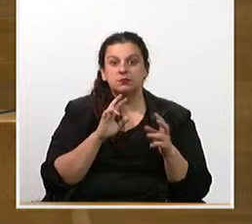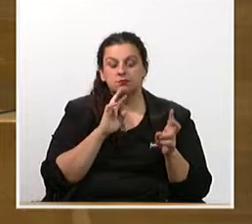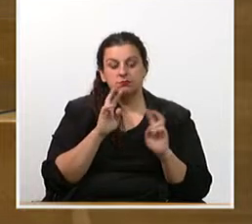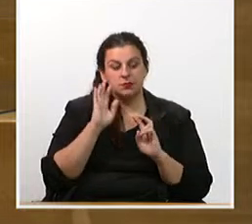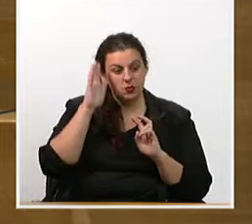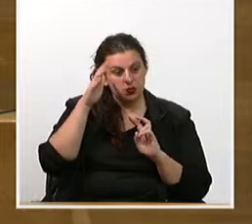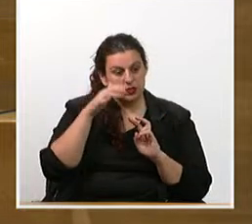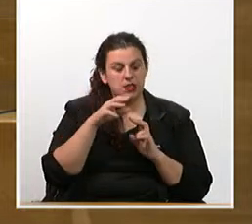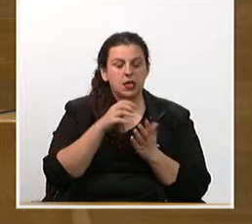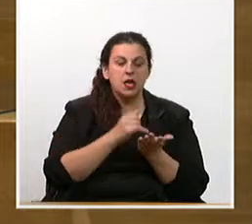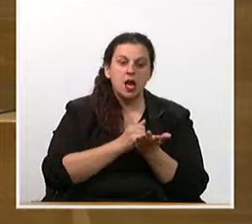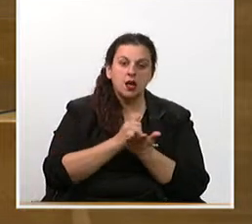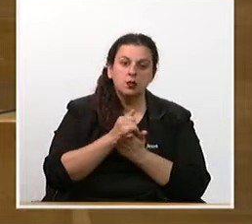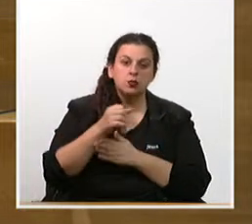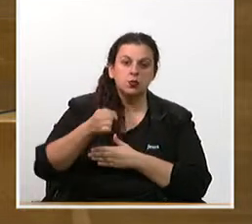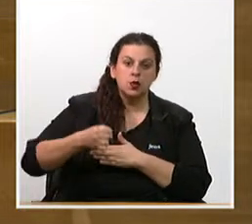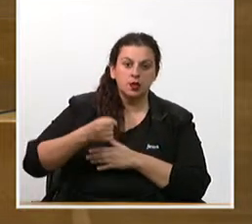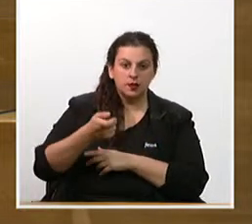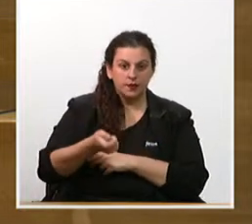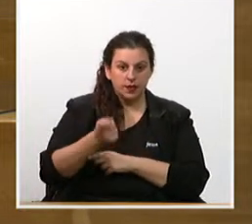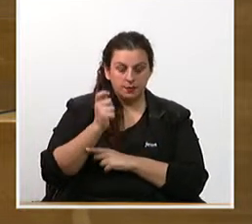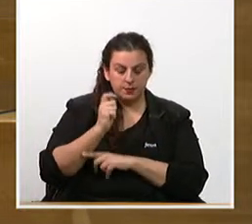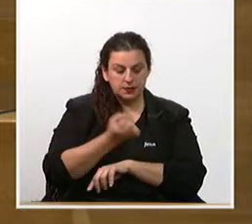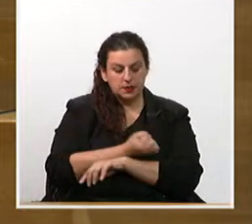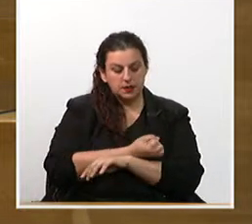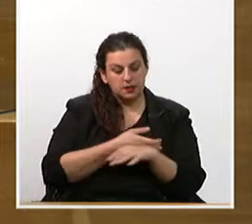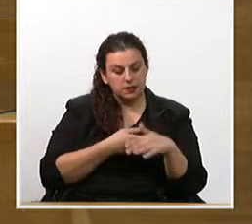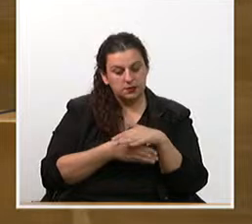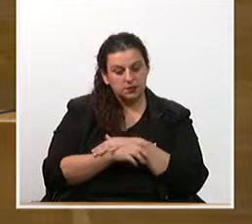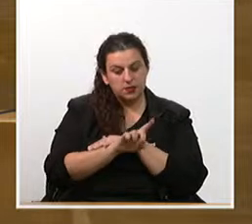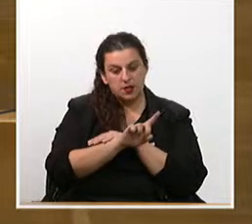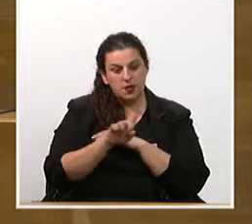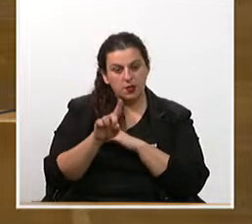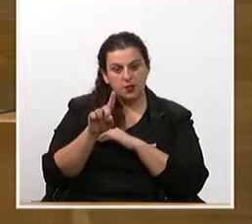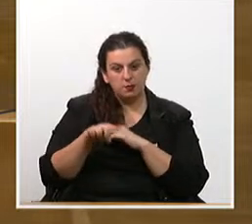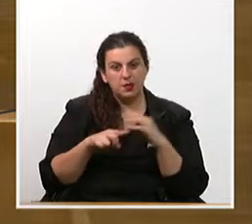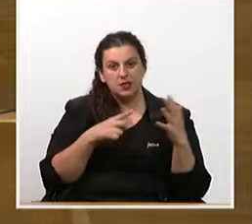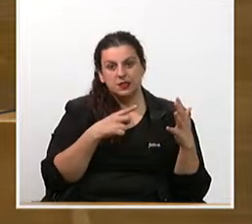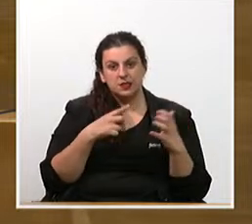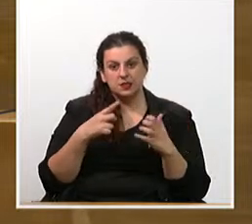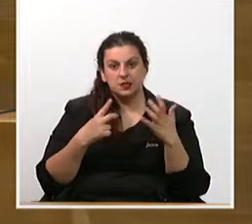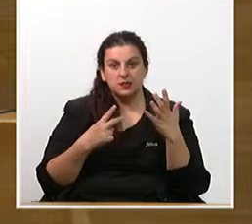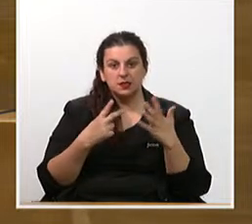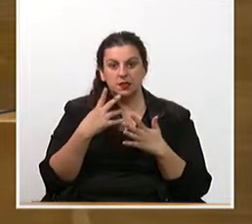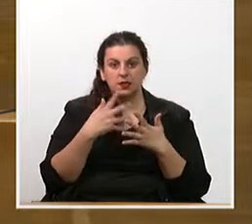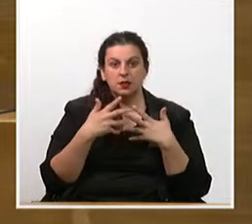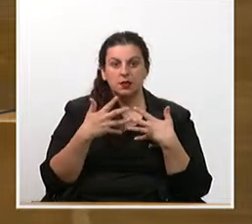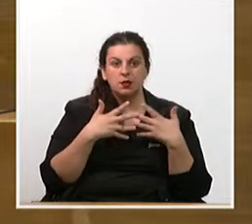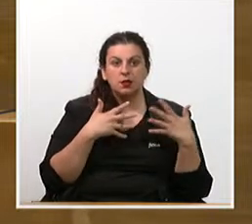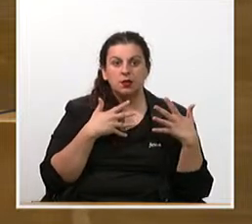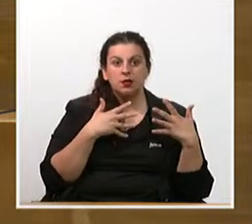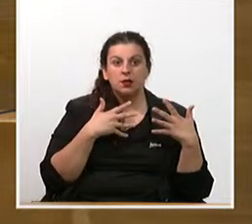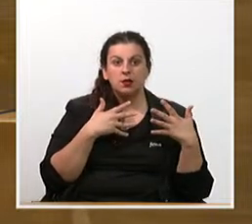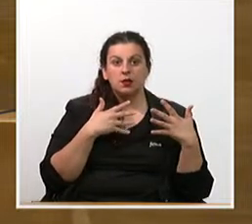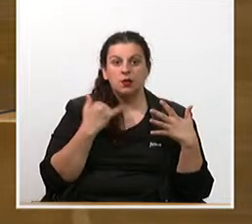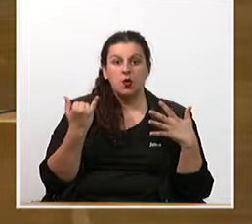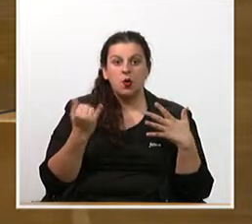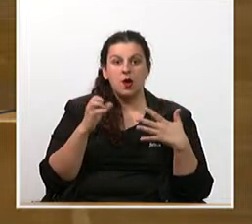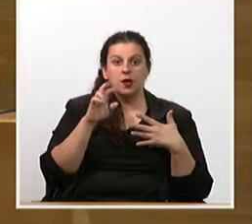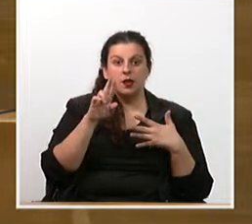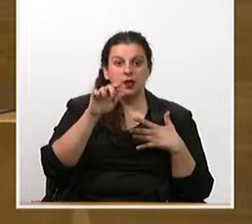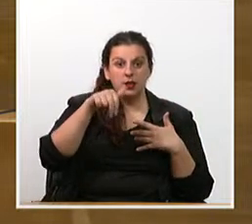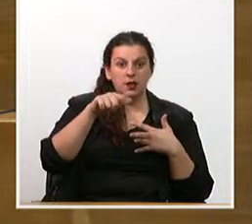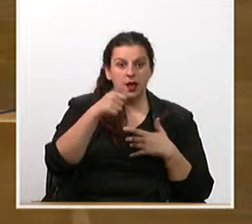ganadería y pesca registro de entrada 11675 y será formulada por el señor Don Joaquín al